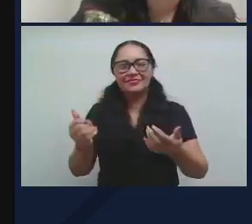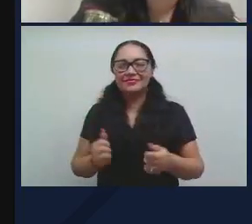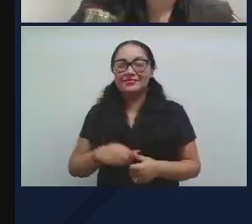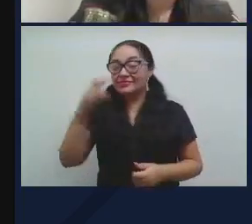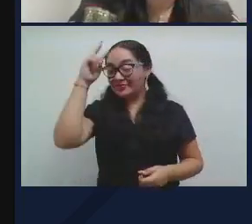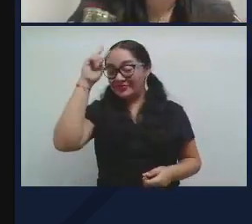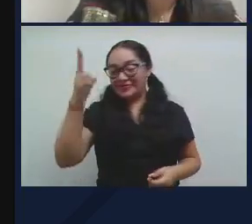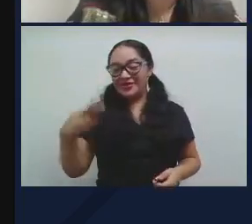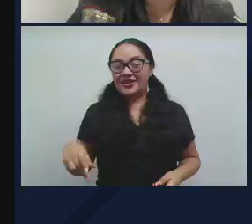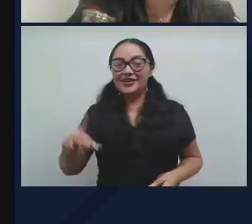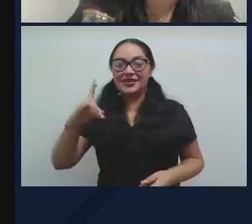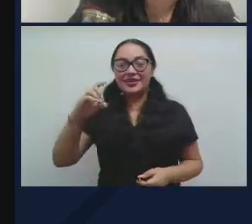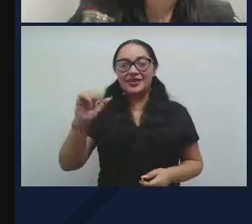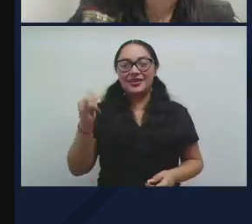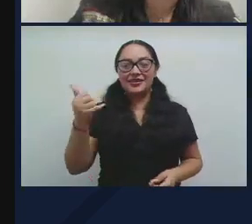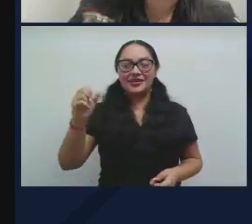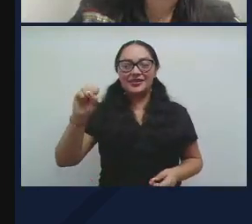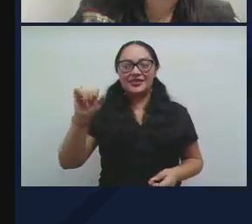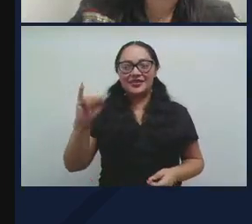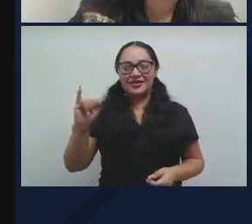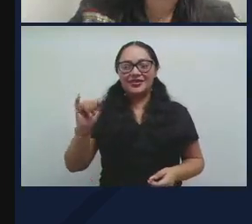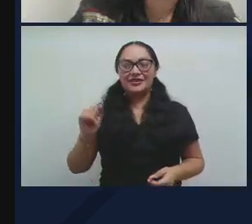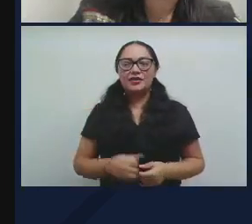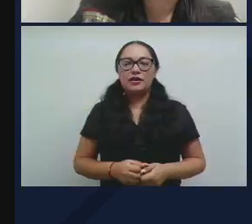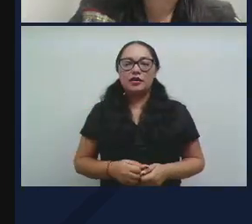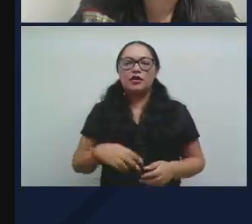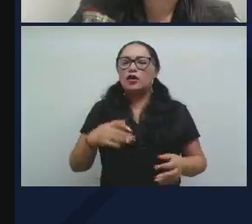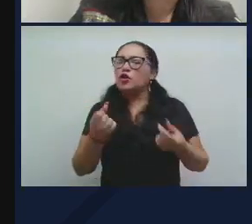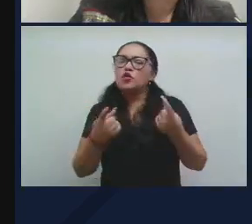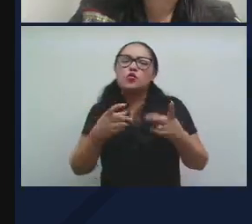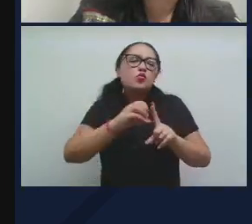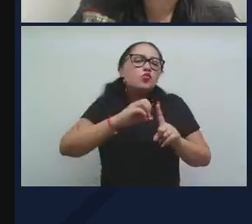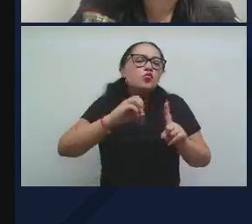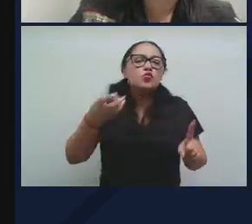que nos quiera dejar pensando?